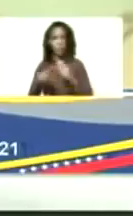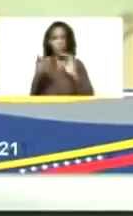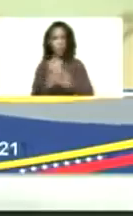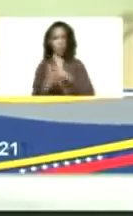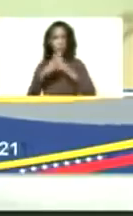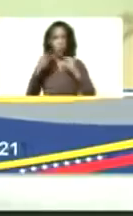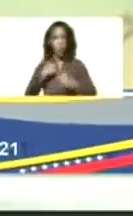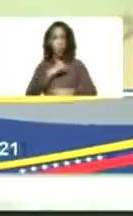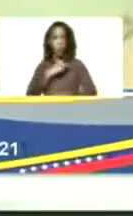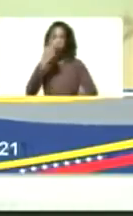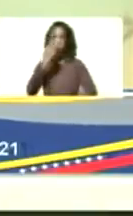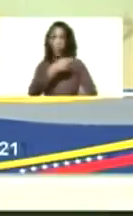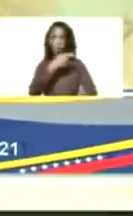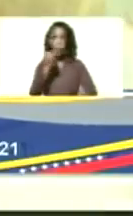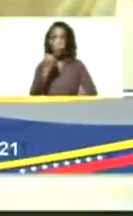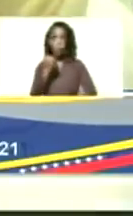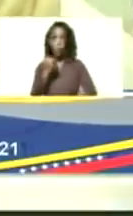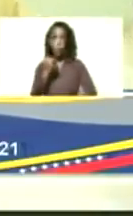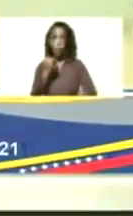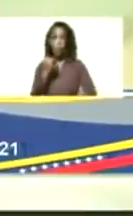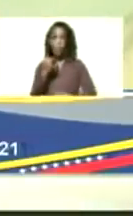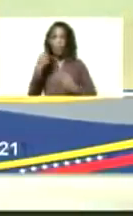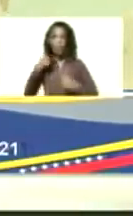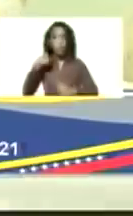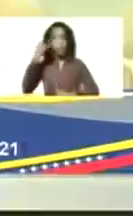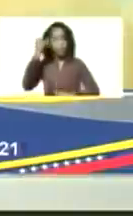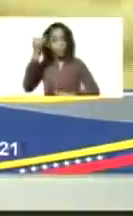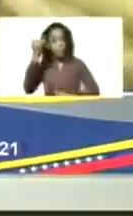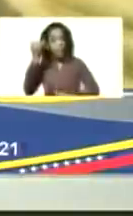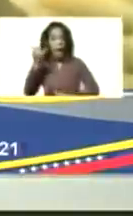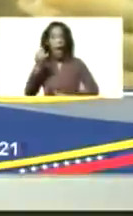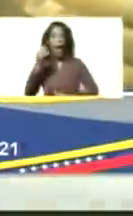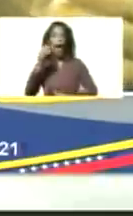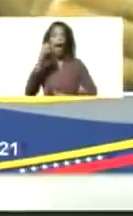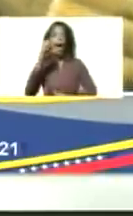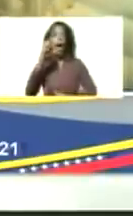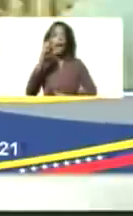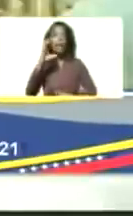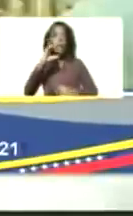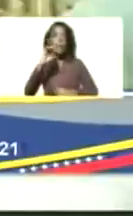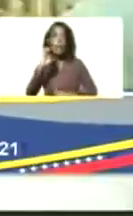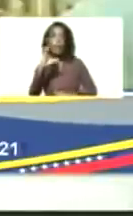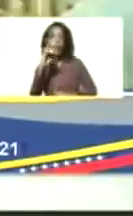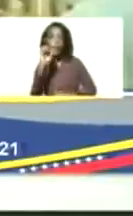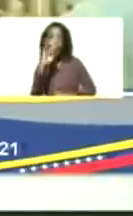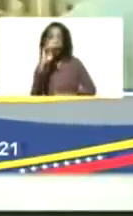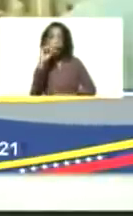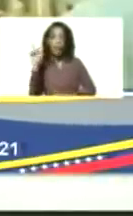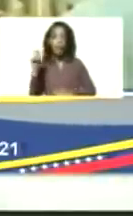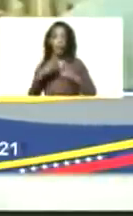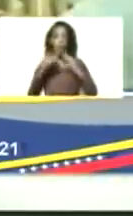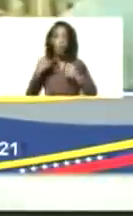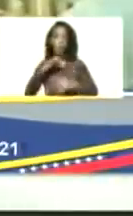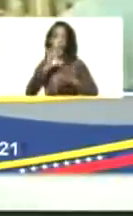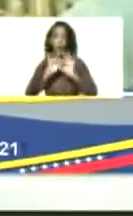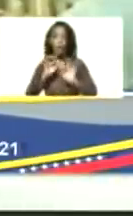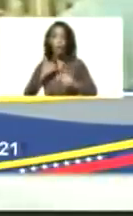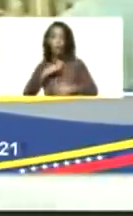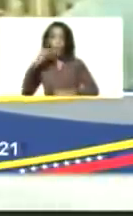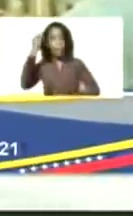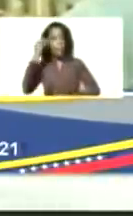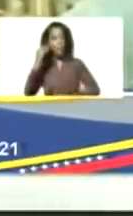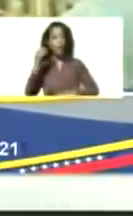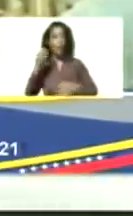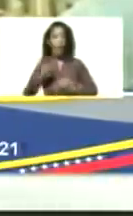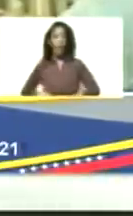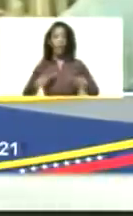nuestro compromiso. Y parafraseando a César Rengifo, somos el todo y la nada si se piensa en la vida, pero somos